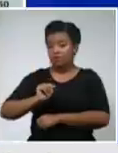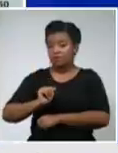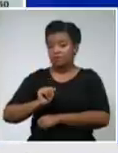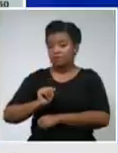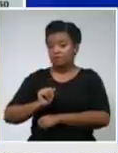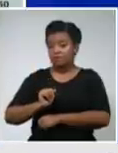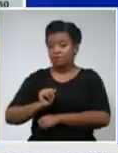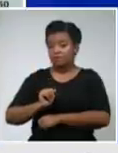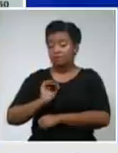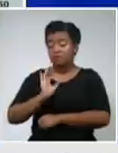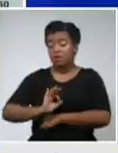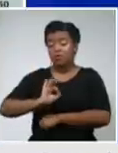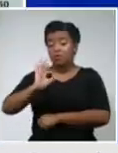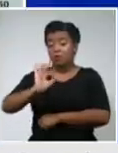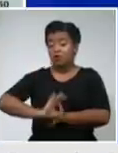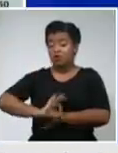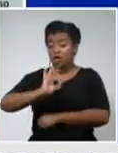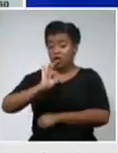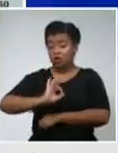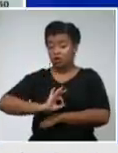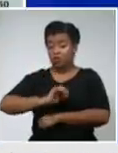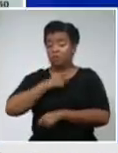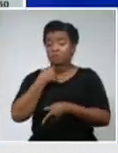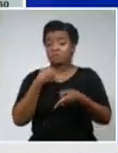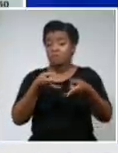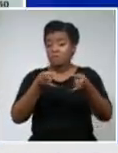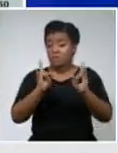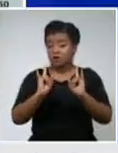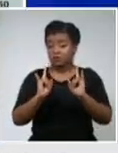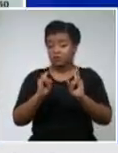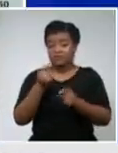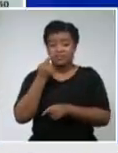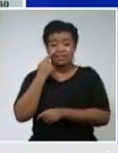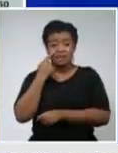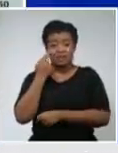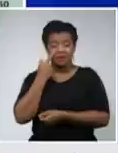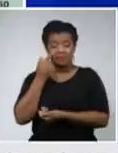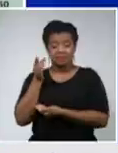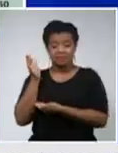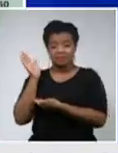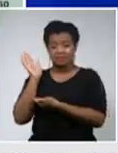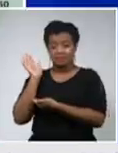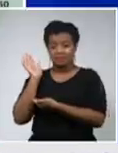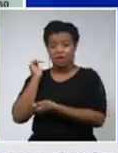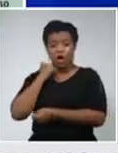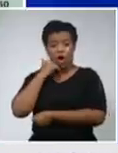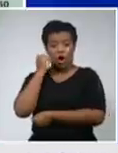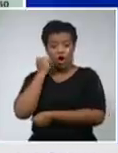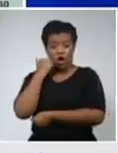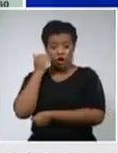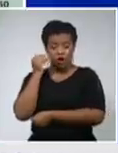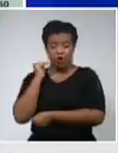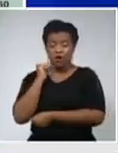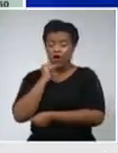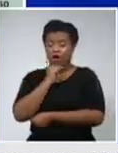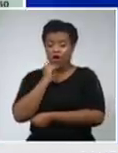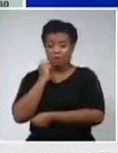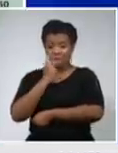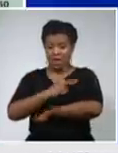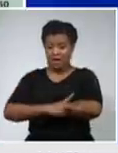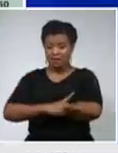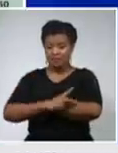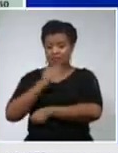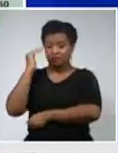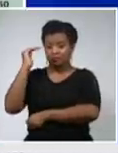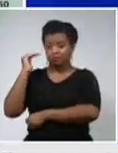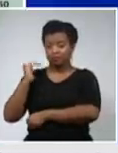46,49% de letalidad, que ustedes pueden apreciar ahí, que a pesar de los esfuerzos y a pesar